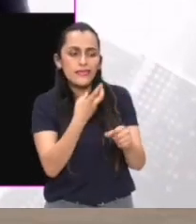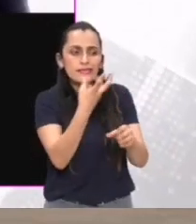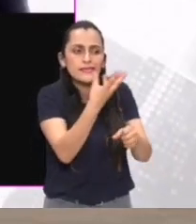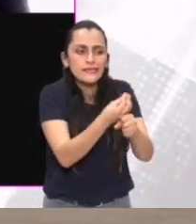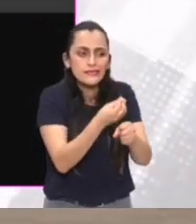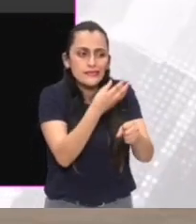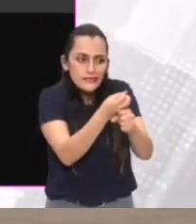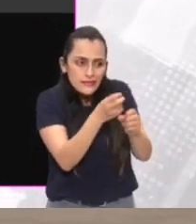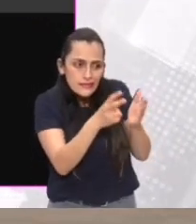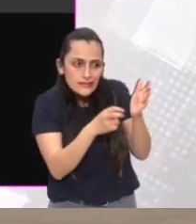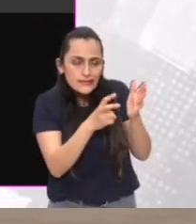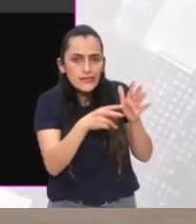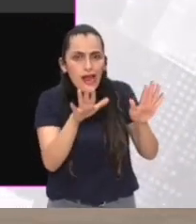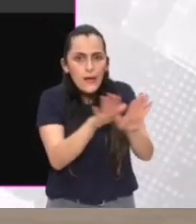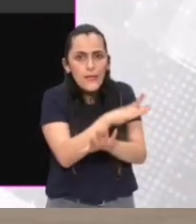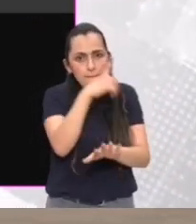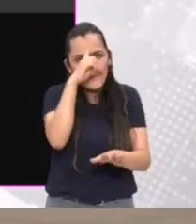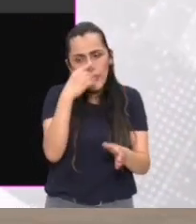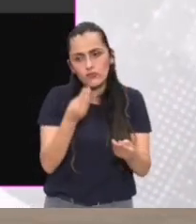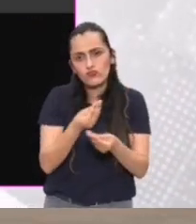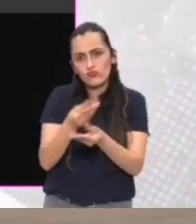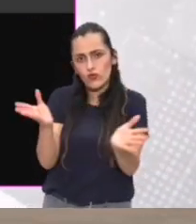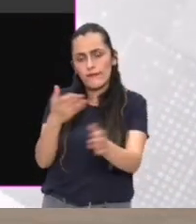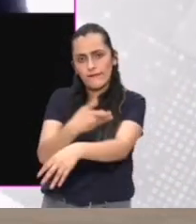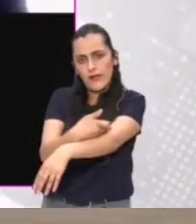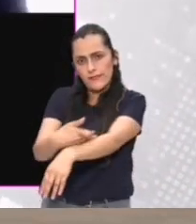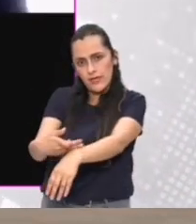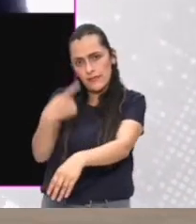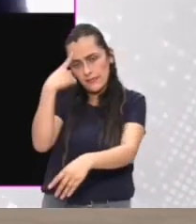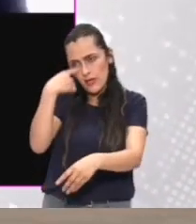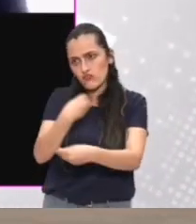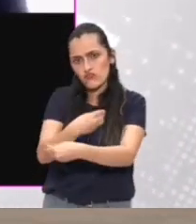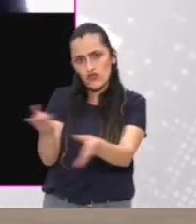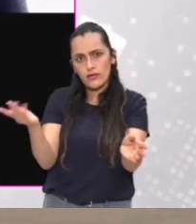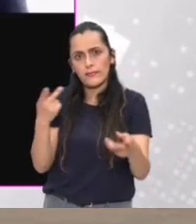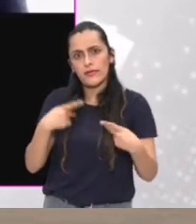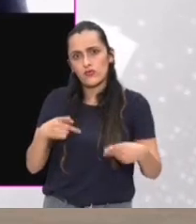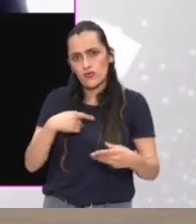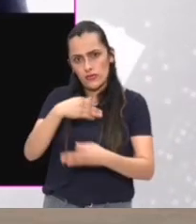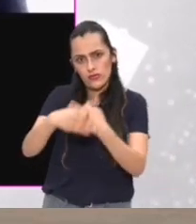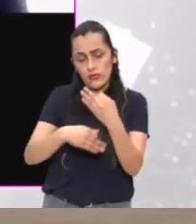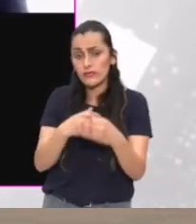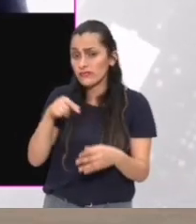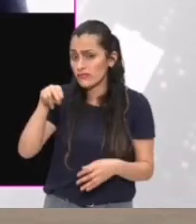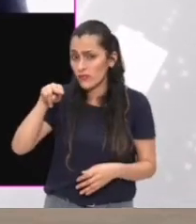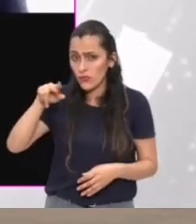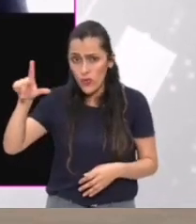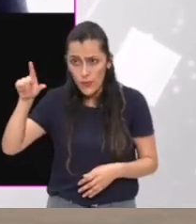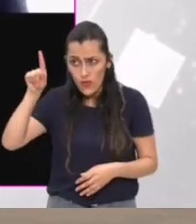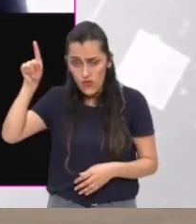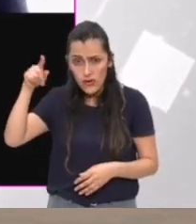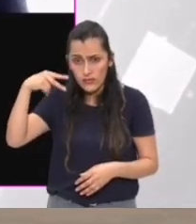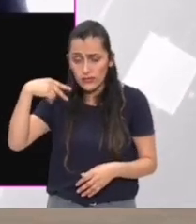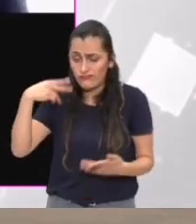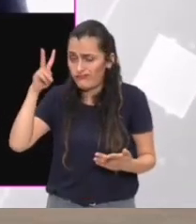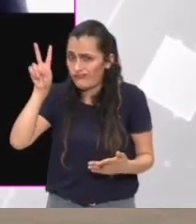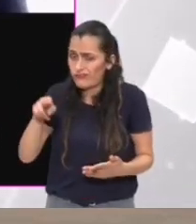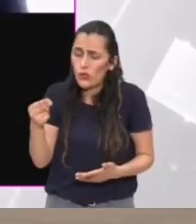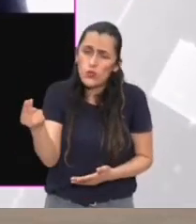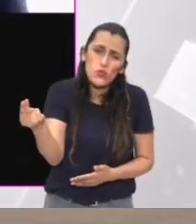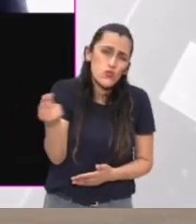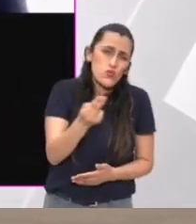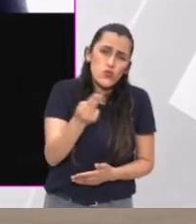las personas de este país. En Nuevo León y en México urge un acceso universal a los servicios